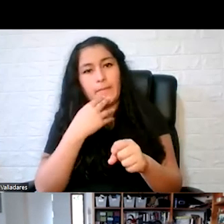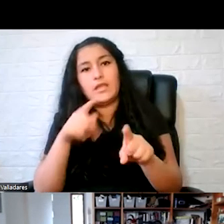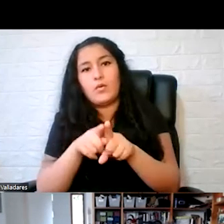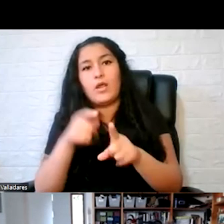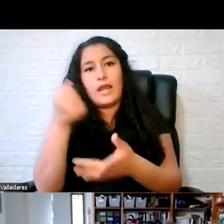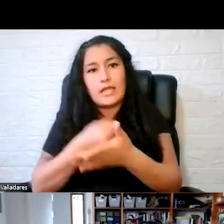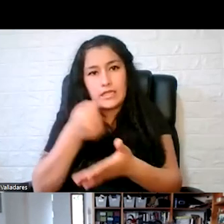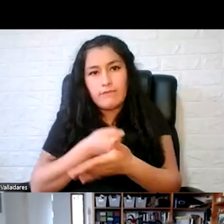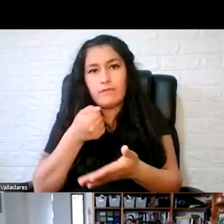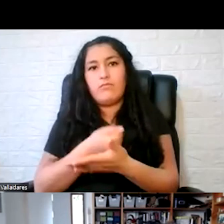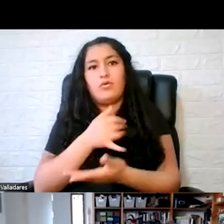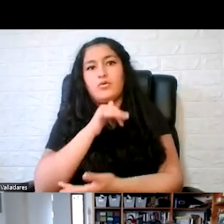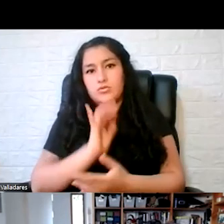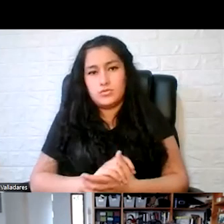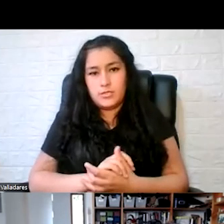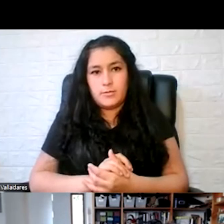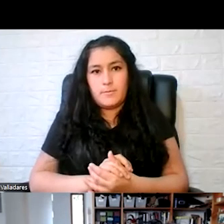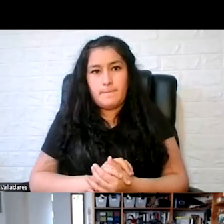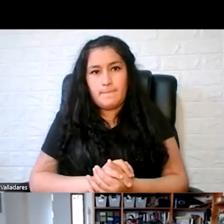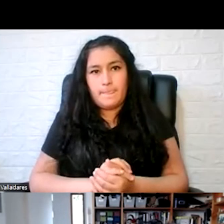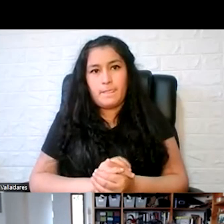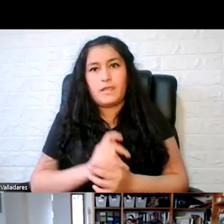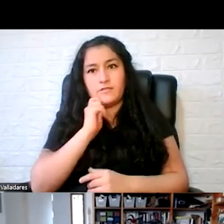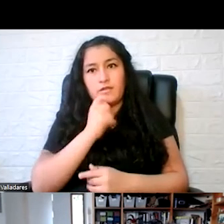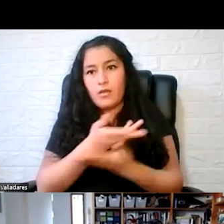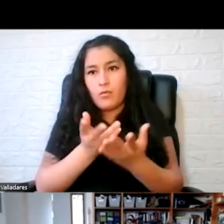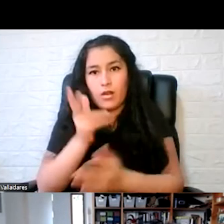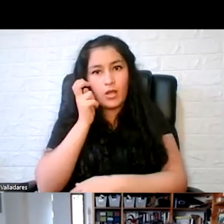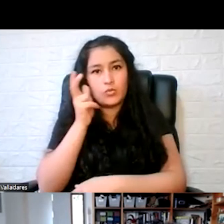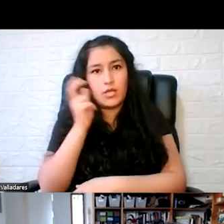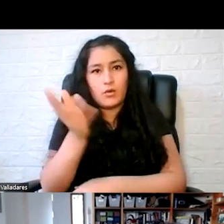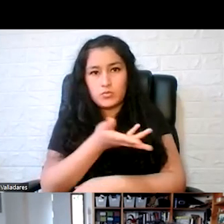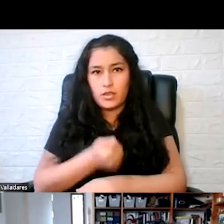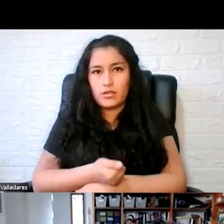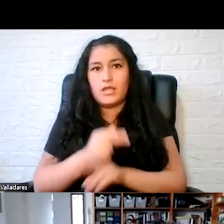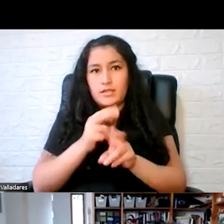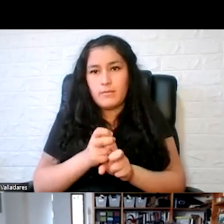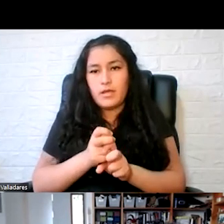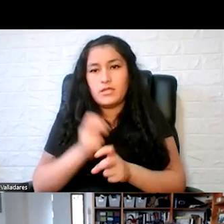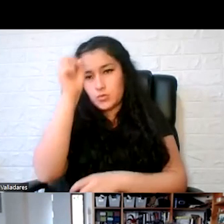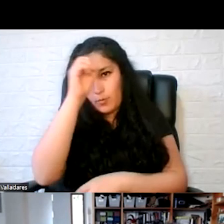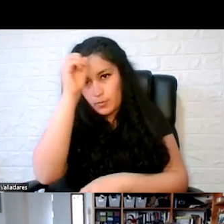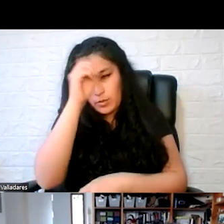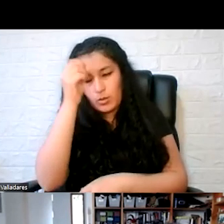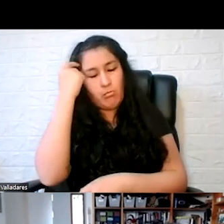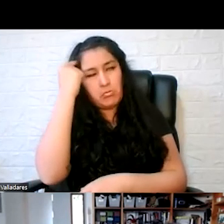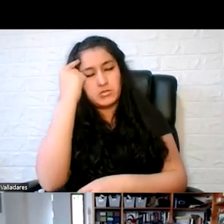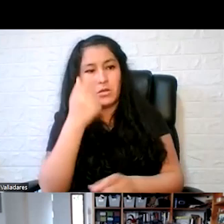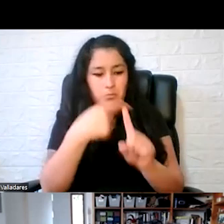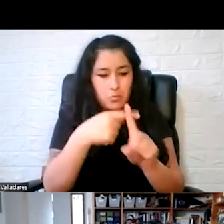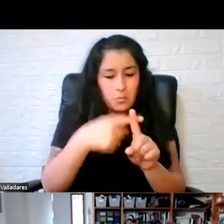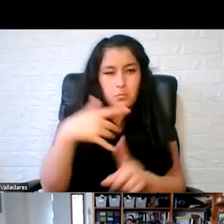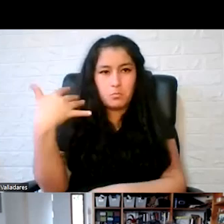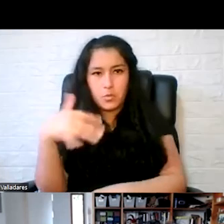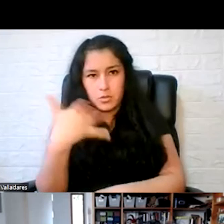en pos, por lo mismo que se les escuchaba a ustedes, de aquellas cosas que les parecen valorables y relevantes y necesarias,